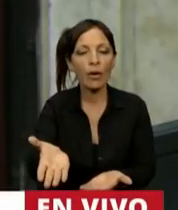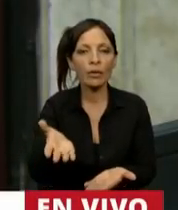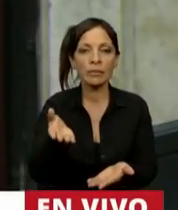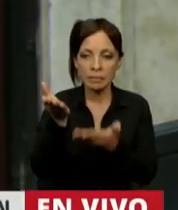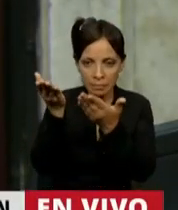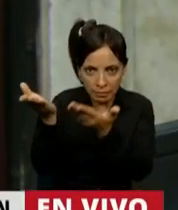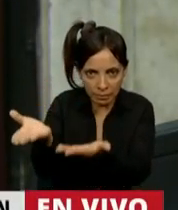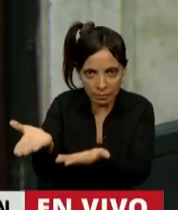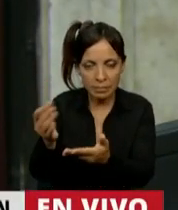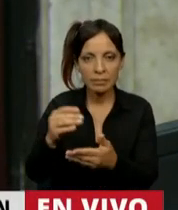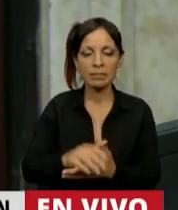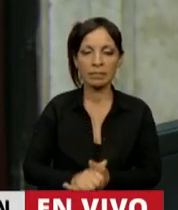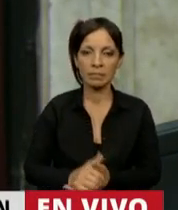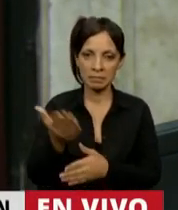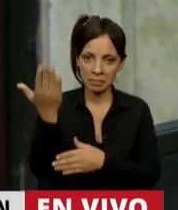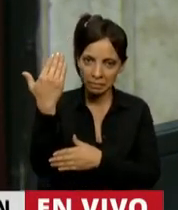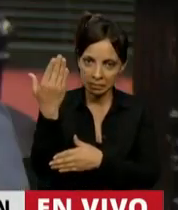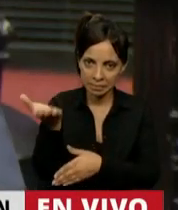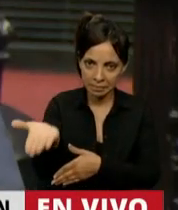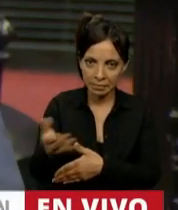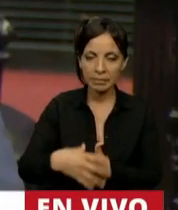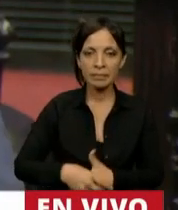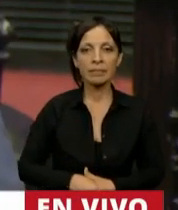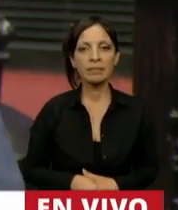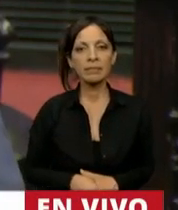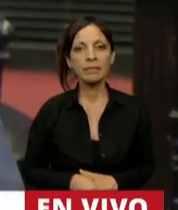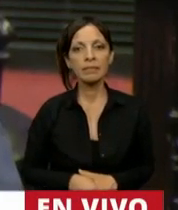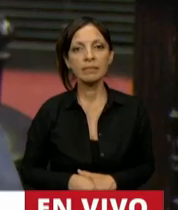Diputado Ferraro, en uso de la palabra.